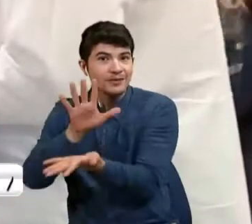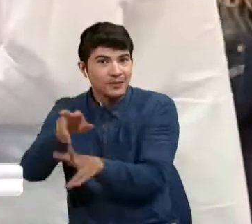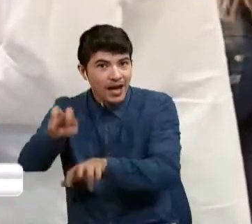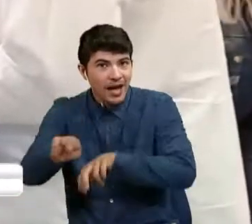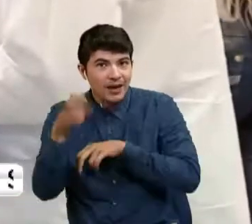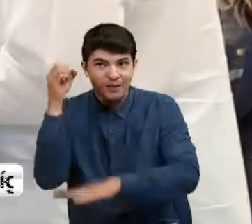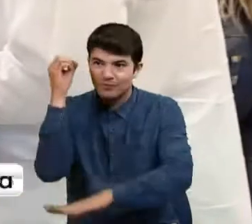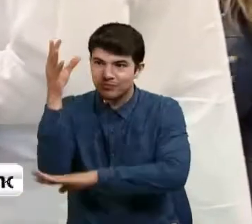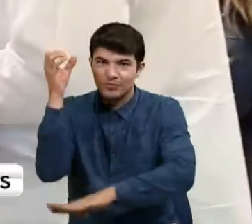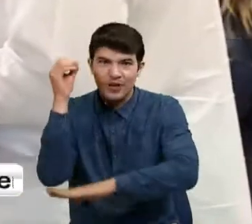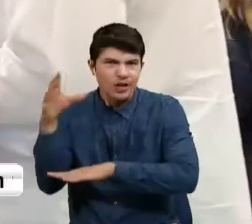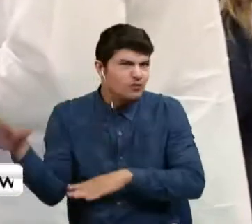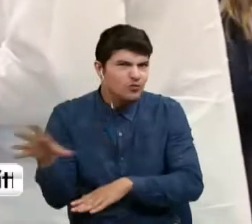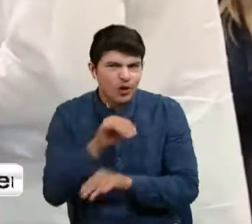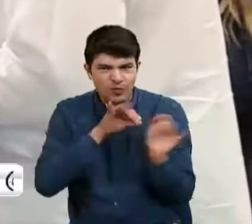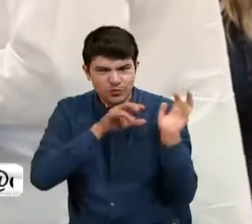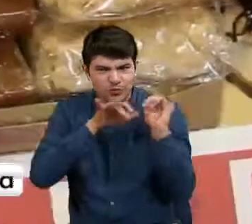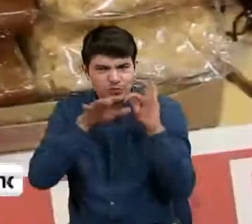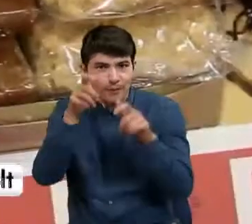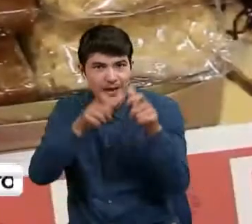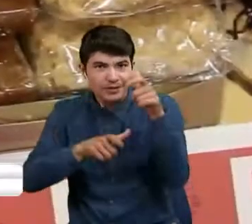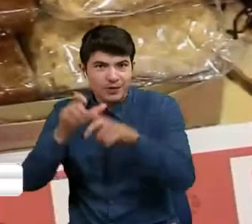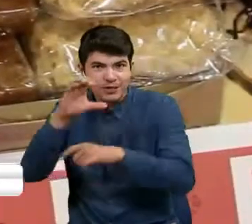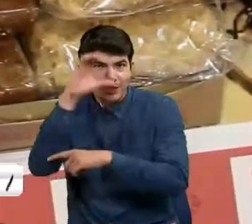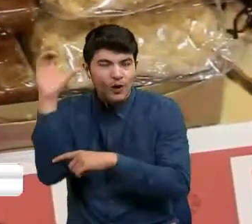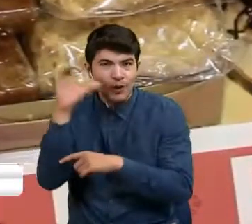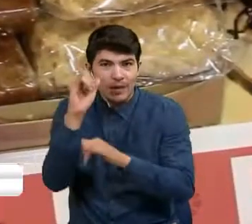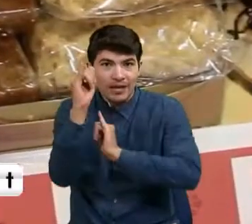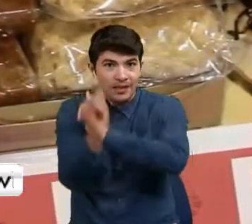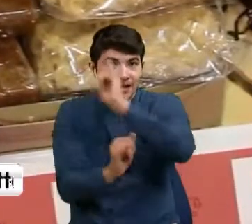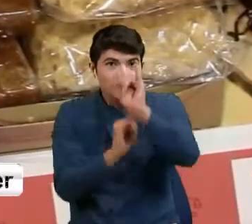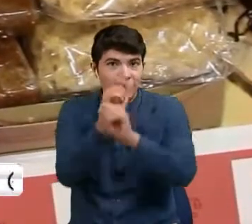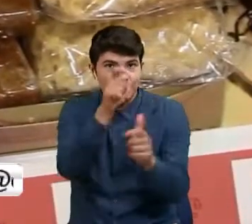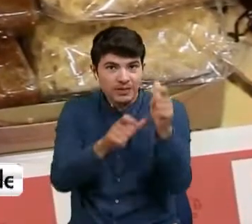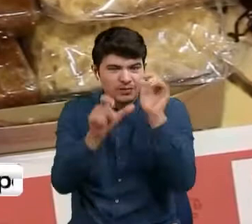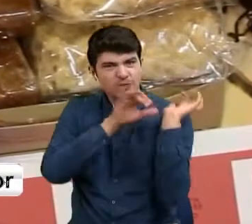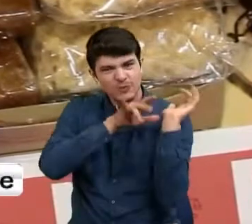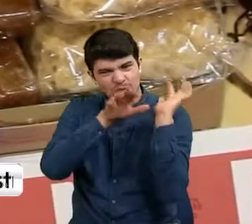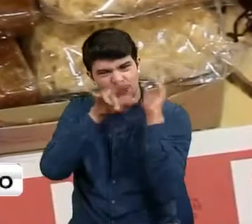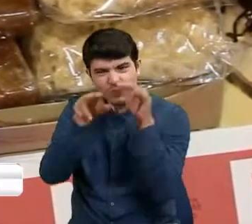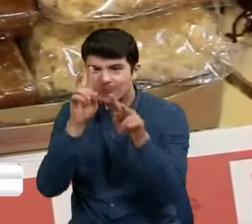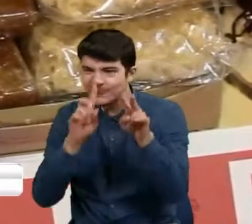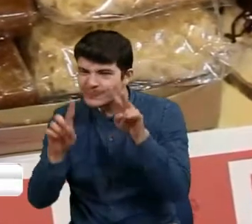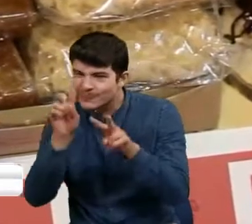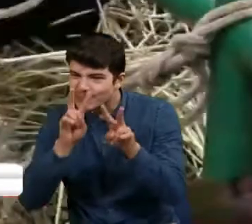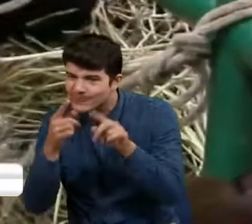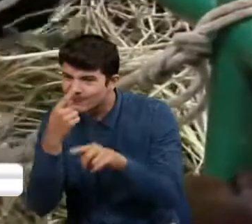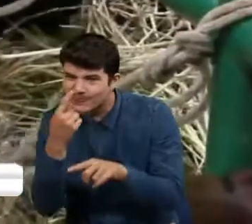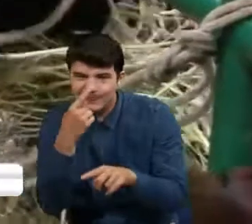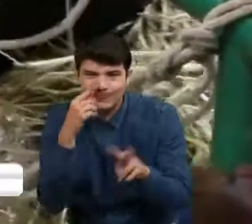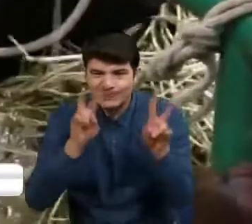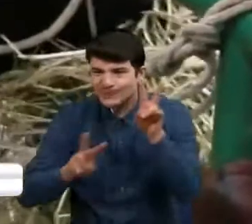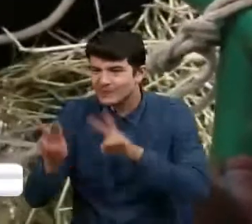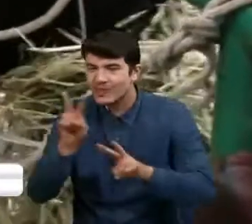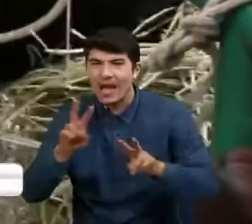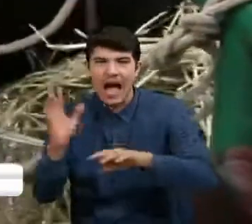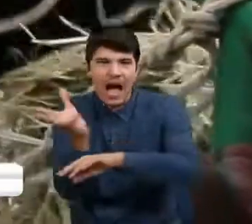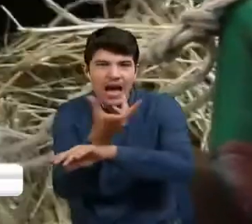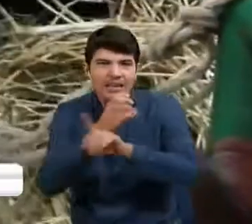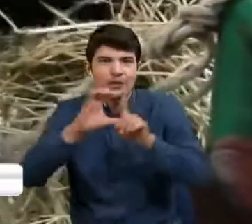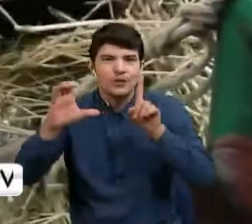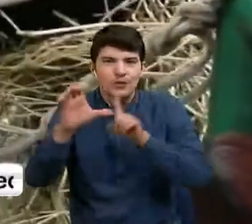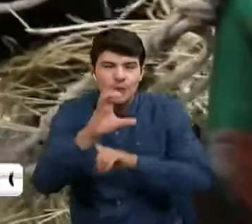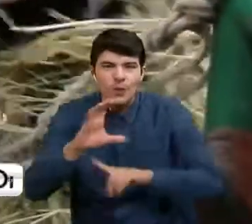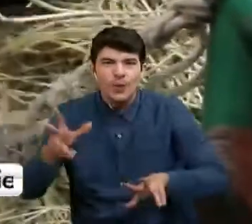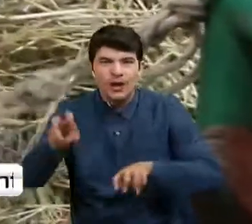Agroexpo, donde cada vez son más los colombianos y extranjeros que admiran y reconocen el gran potencial agrícola, artesanal, gastronómico,